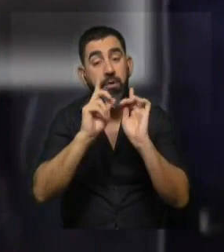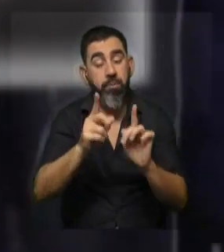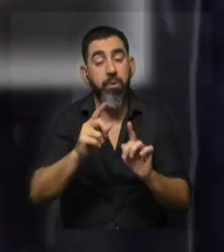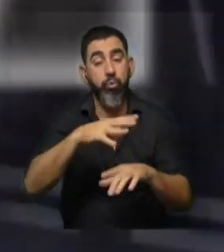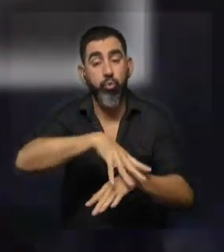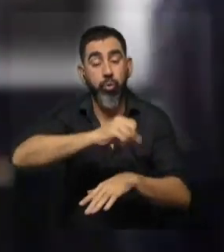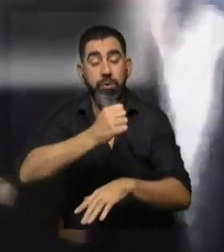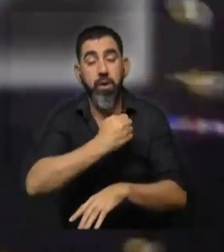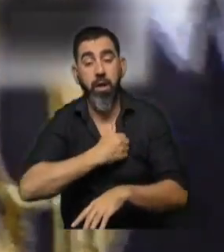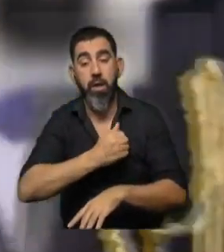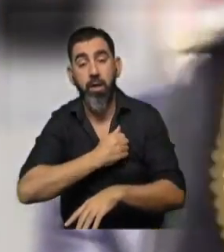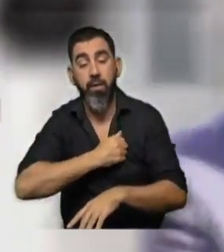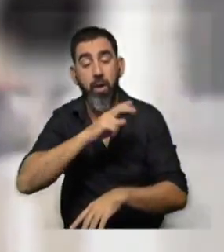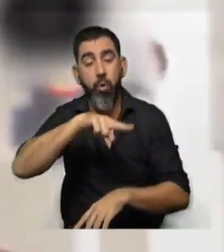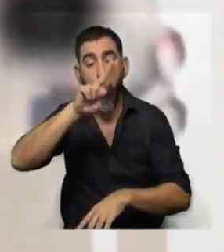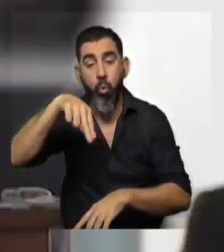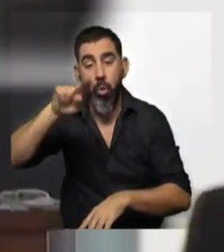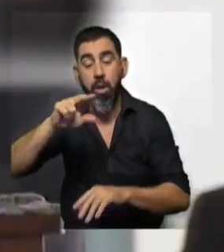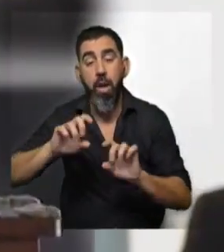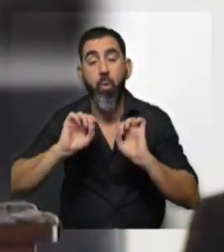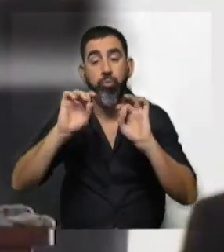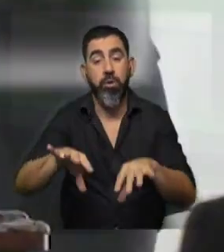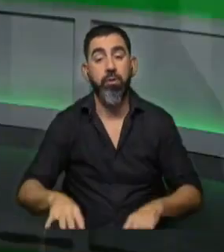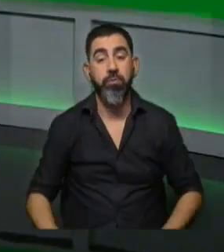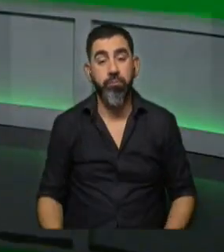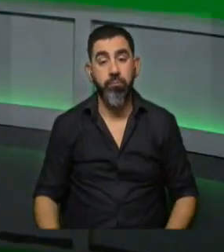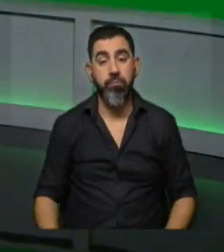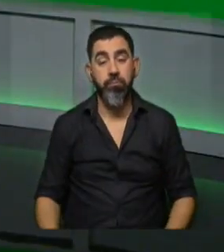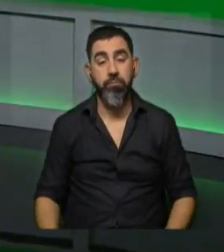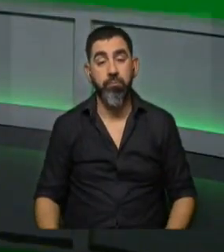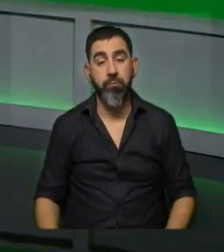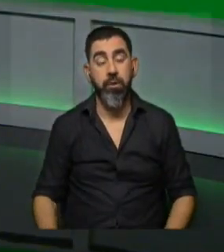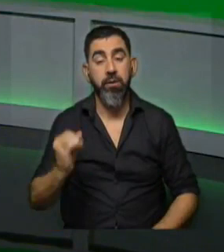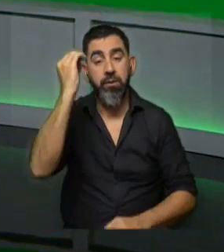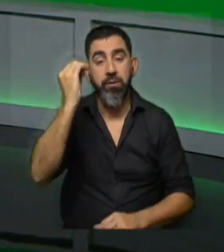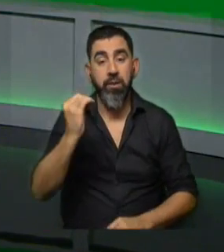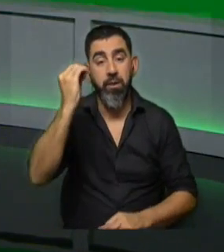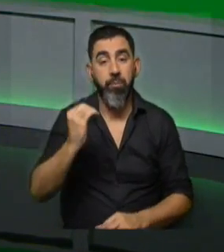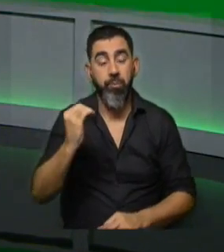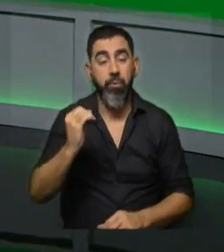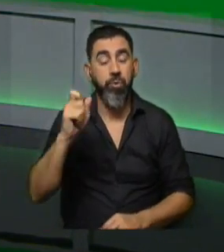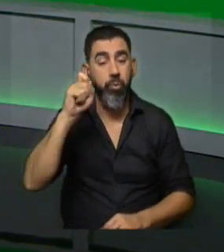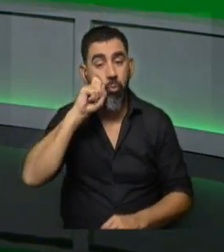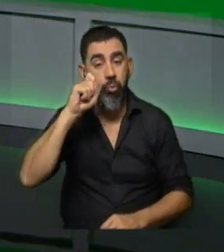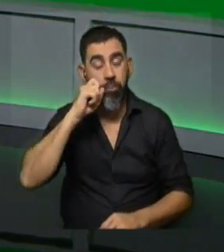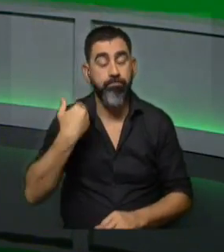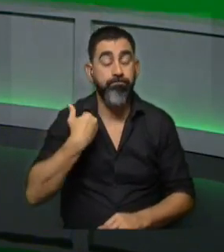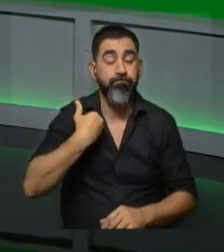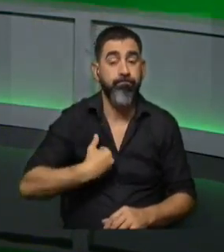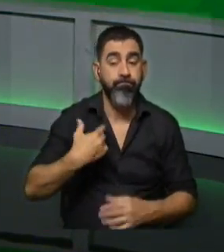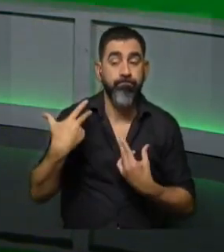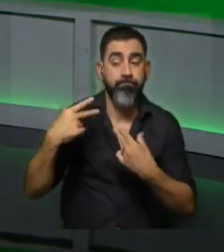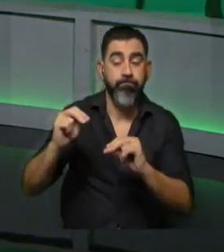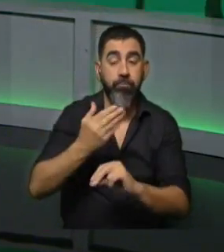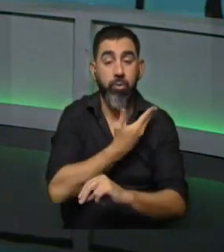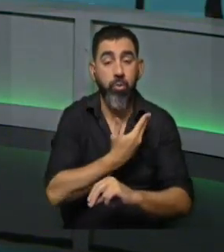que Suecia Canadá Noruega y Australia transportistas del sector turístico lamentaron la